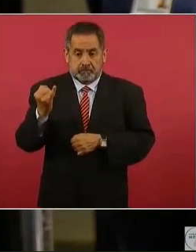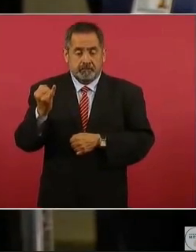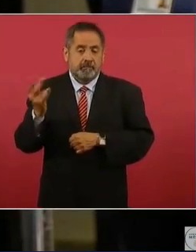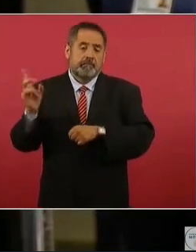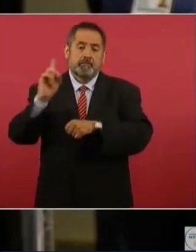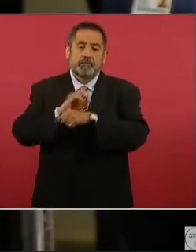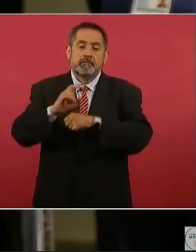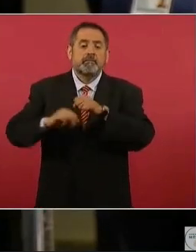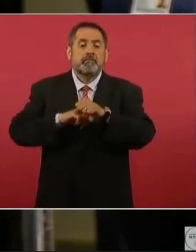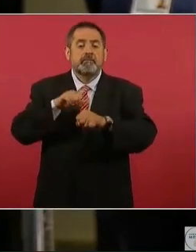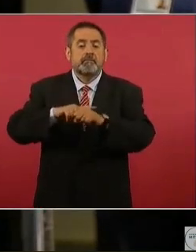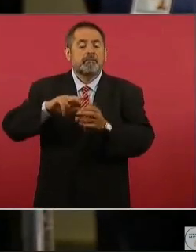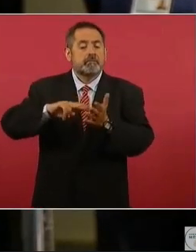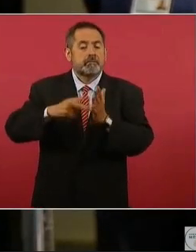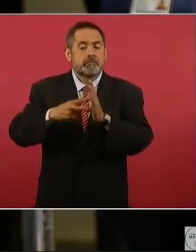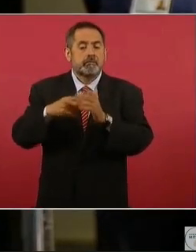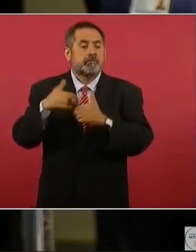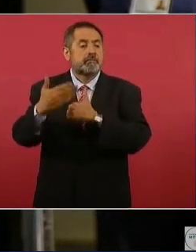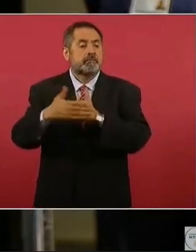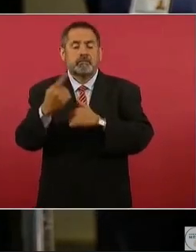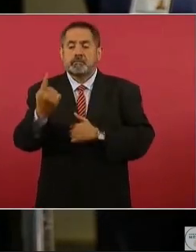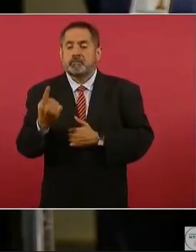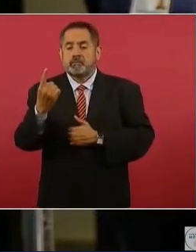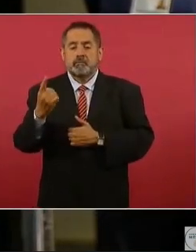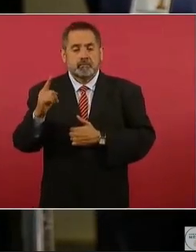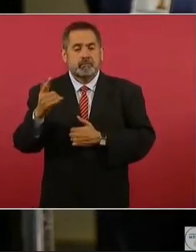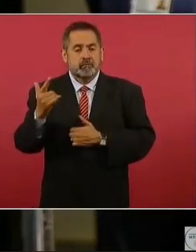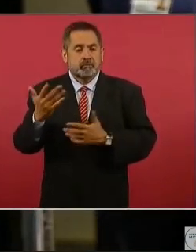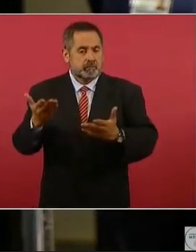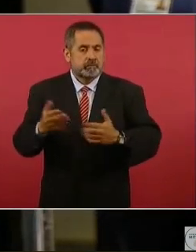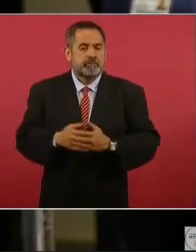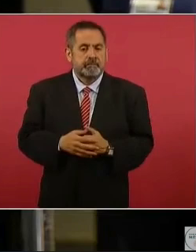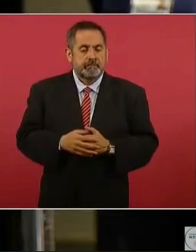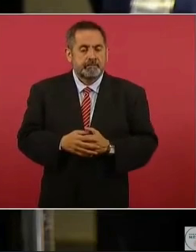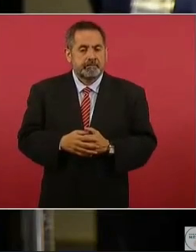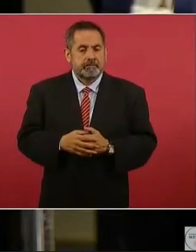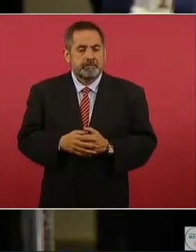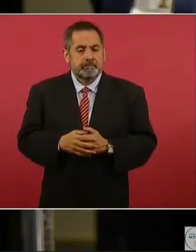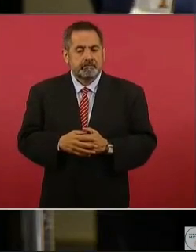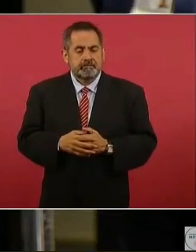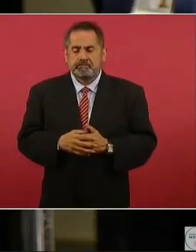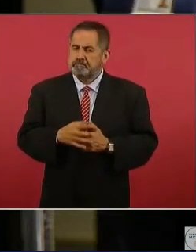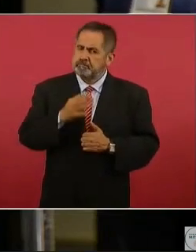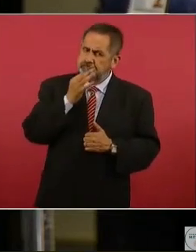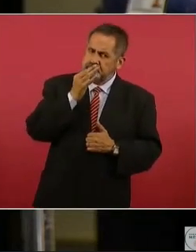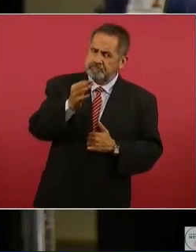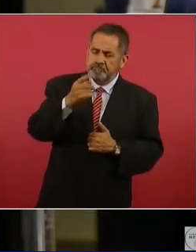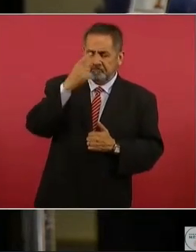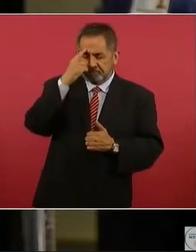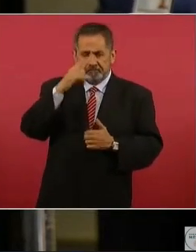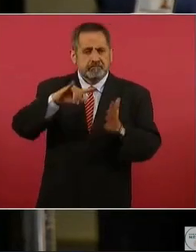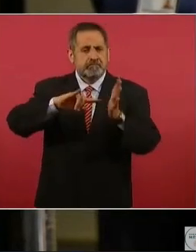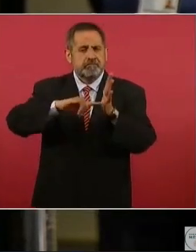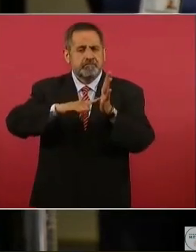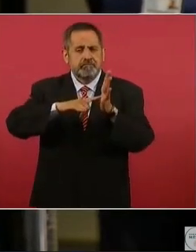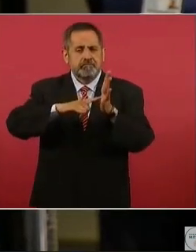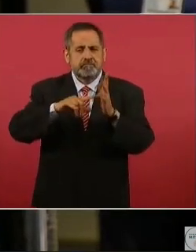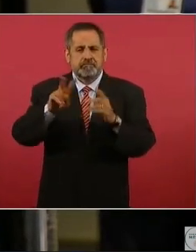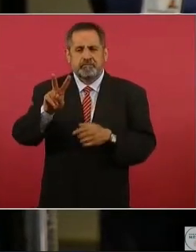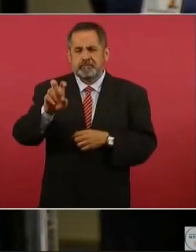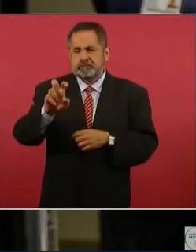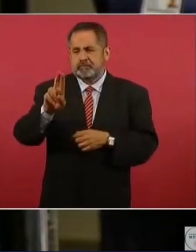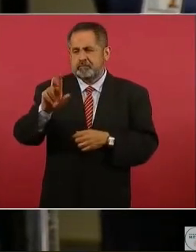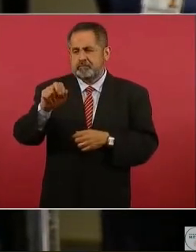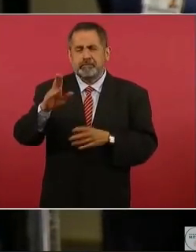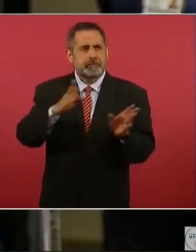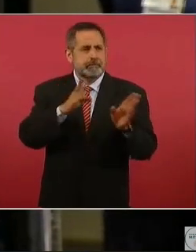presidente, el próximo 1 de julio. Y bueno, una vez que se elimine el horario de verano en México,